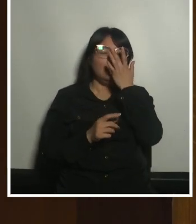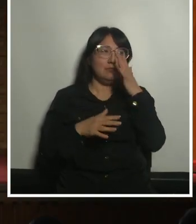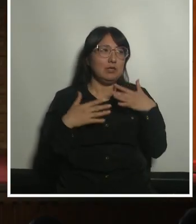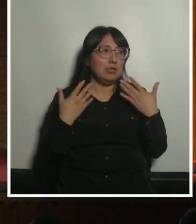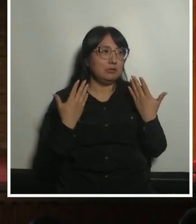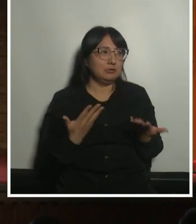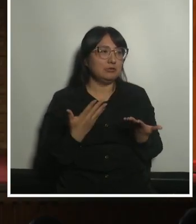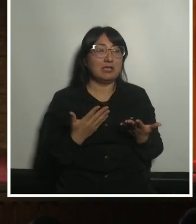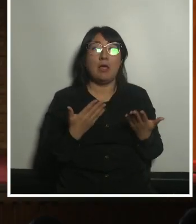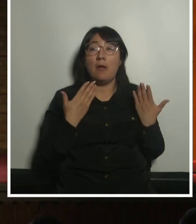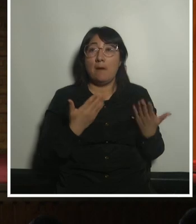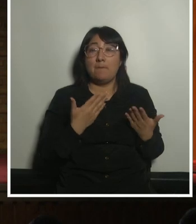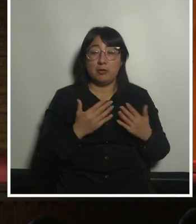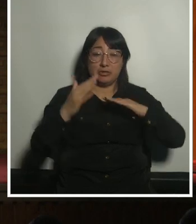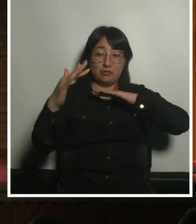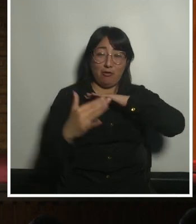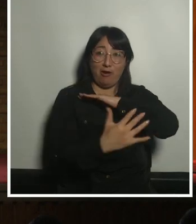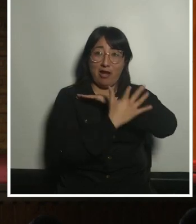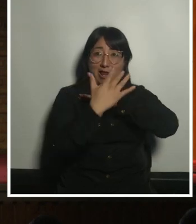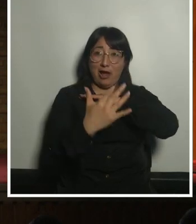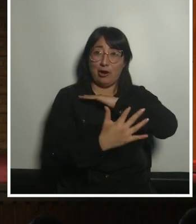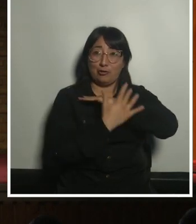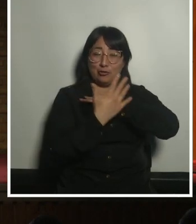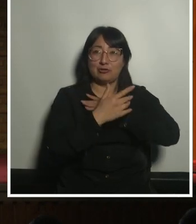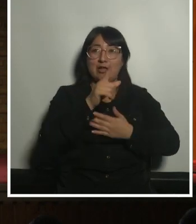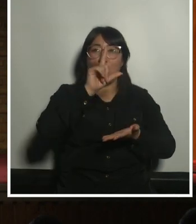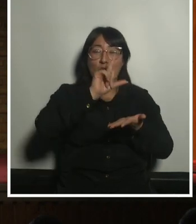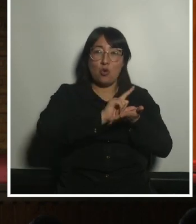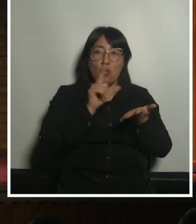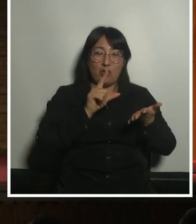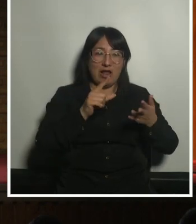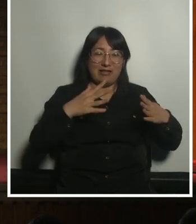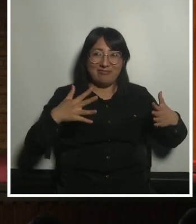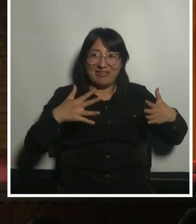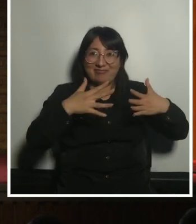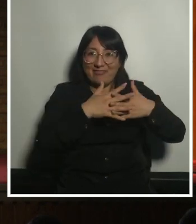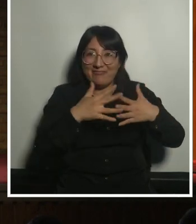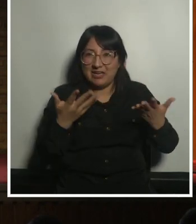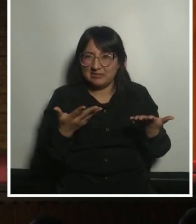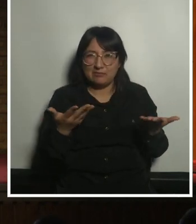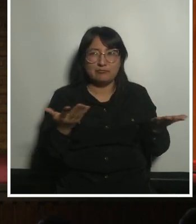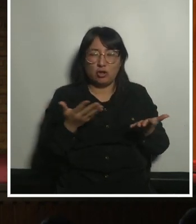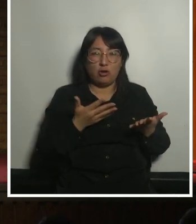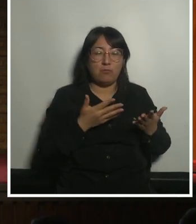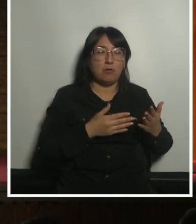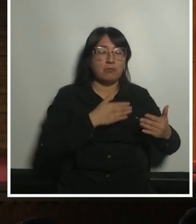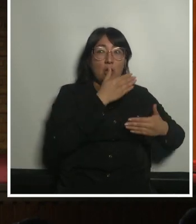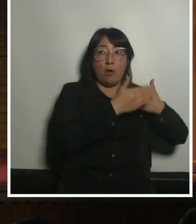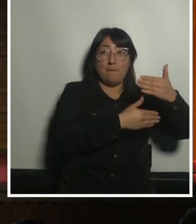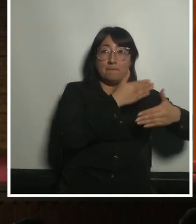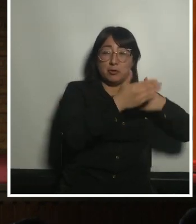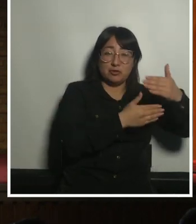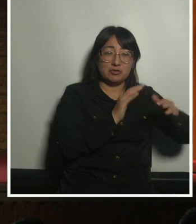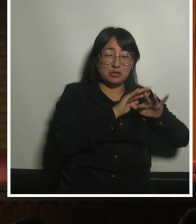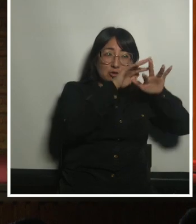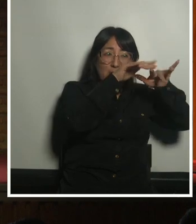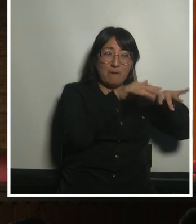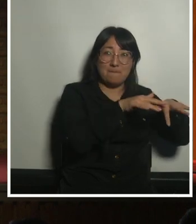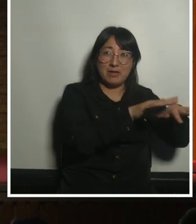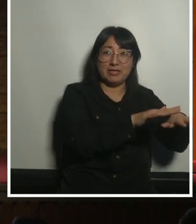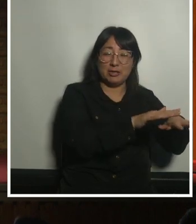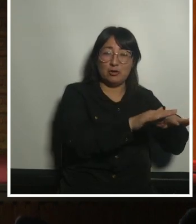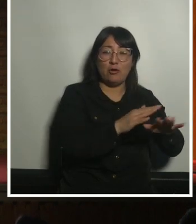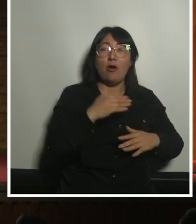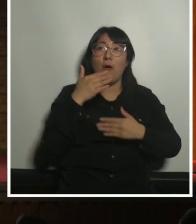Entonces, por eso la costa es una zona de interfase, donde procesos de origen marino interaccionan con procesos de